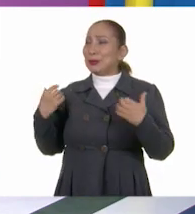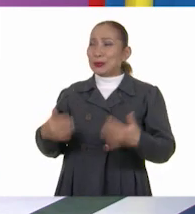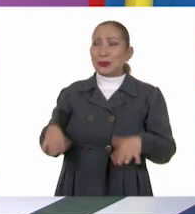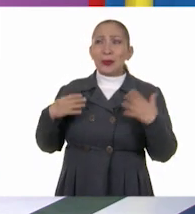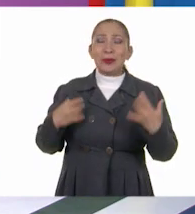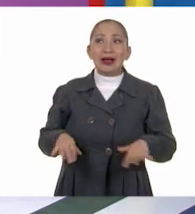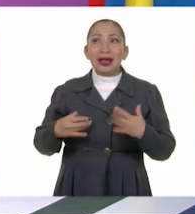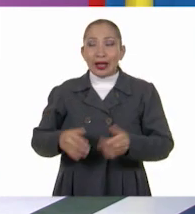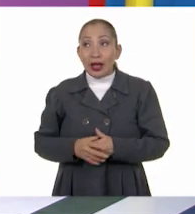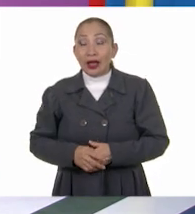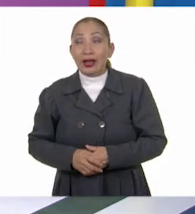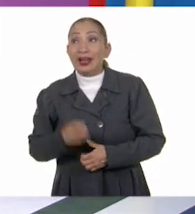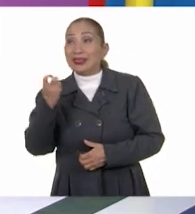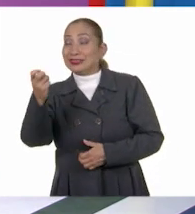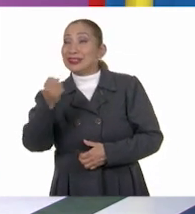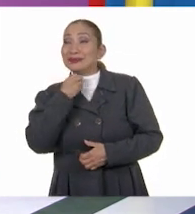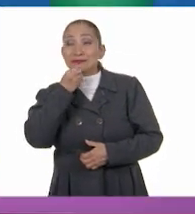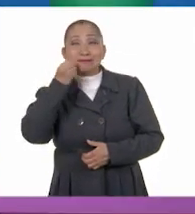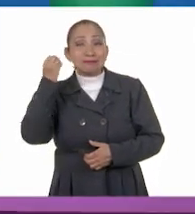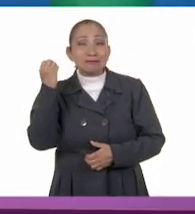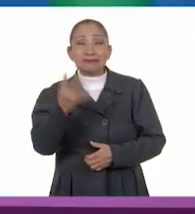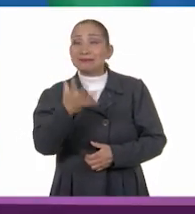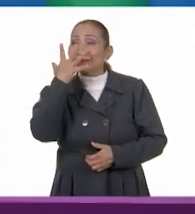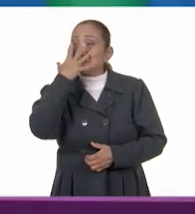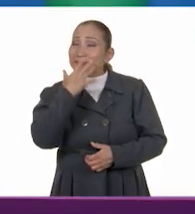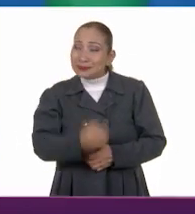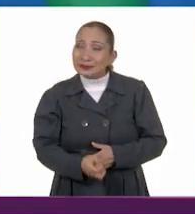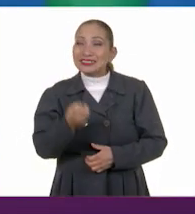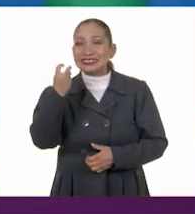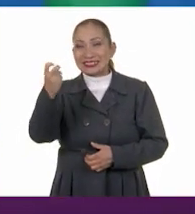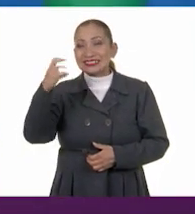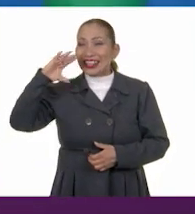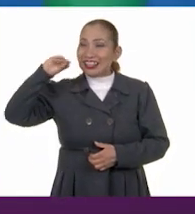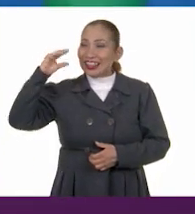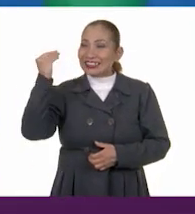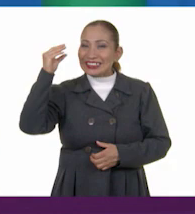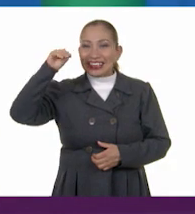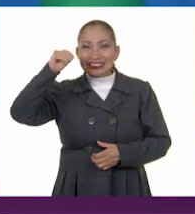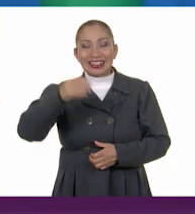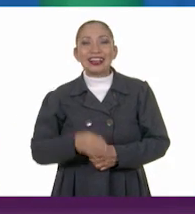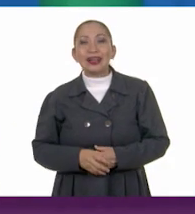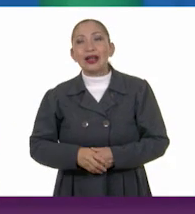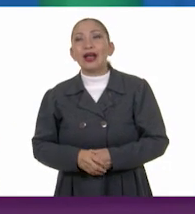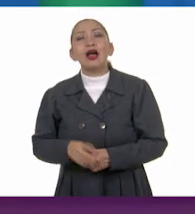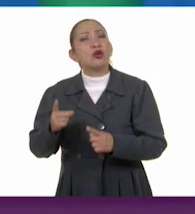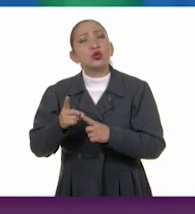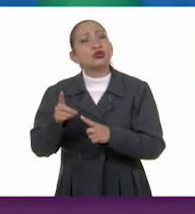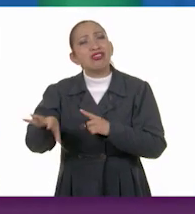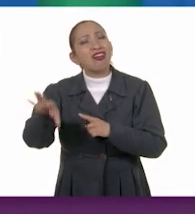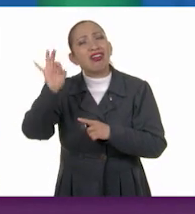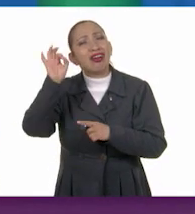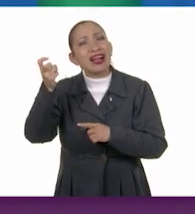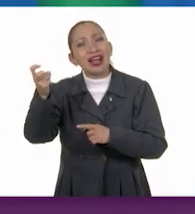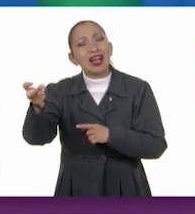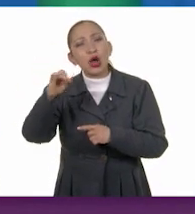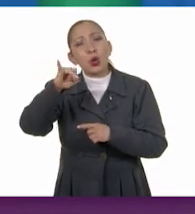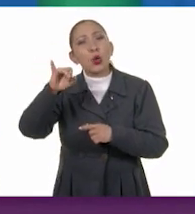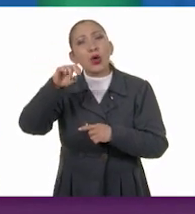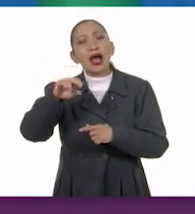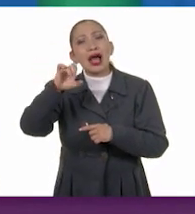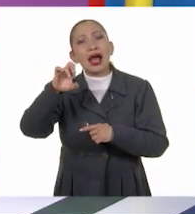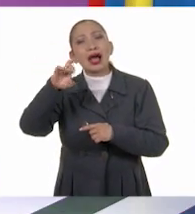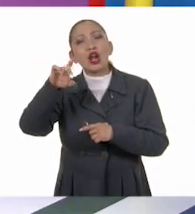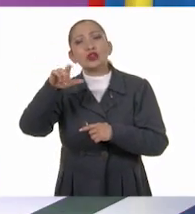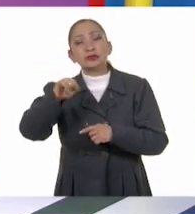¡Guau! Está muy bonito el títere. ¿De dónde lo sacaste, Juan